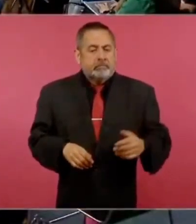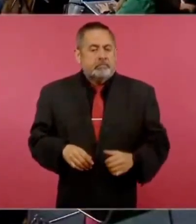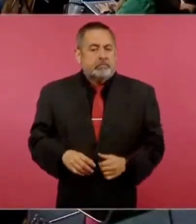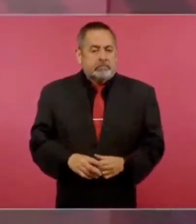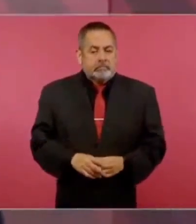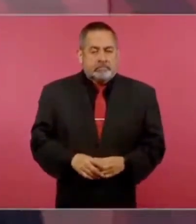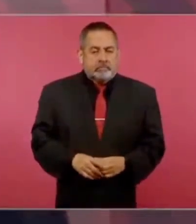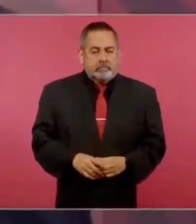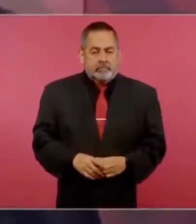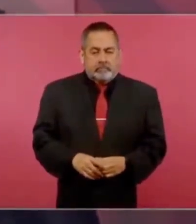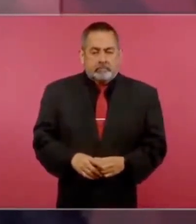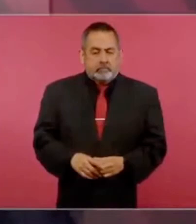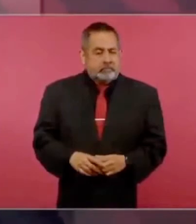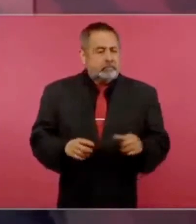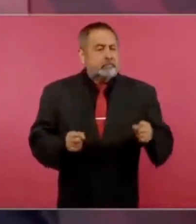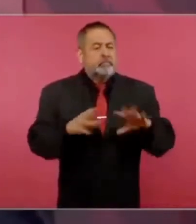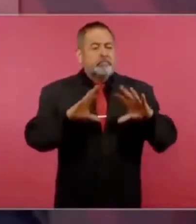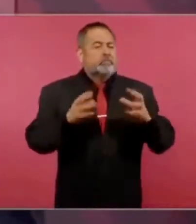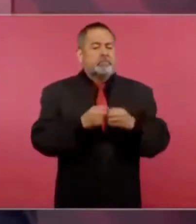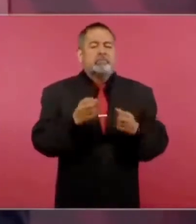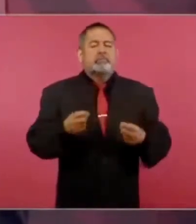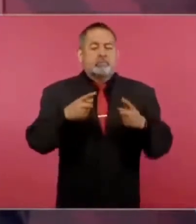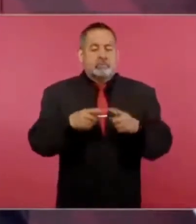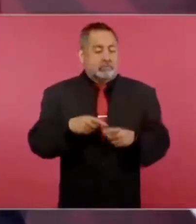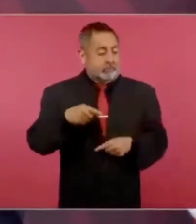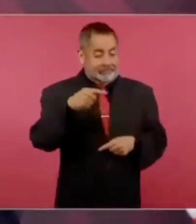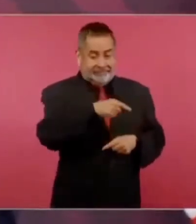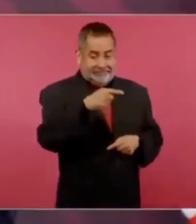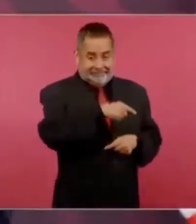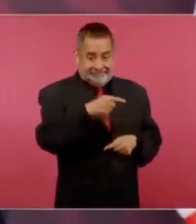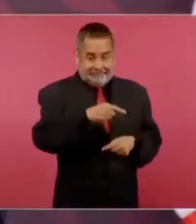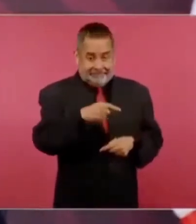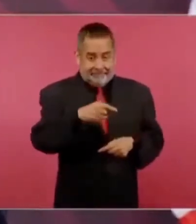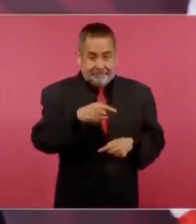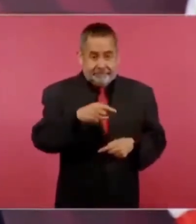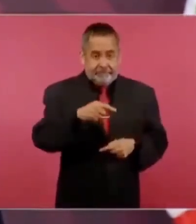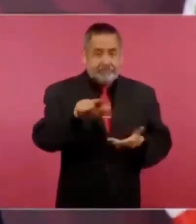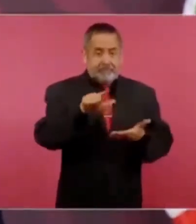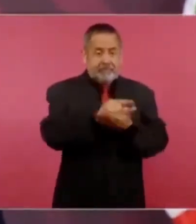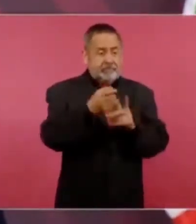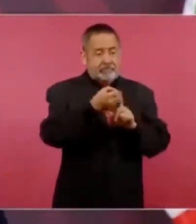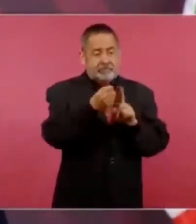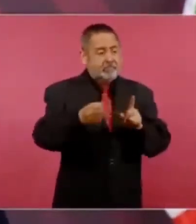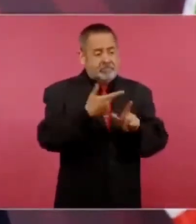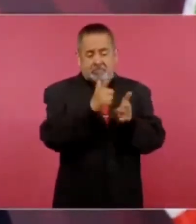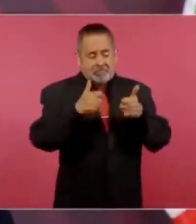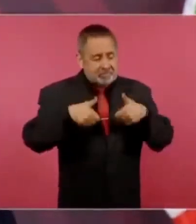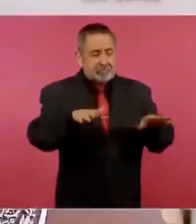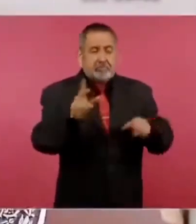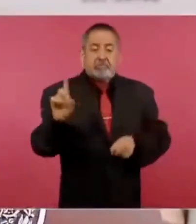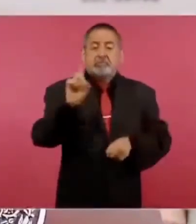cuántas órdenes de libertad se otorgan los viernes.